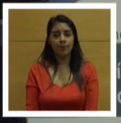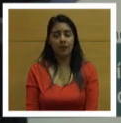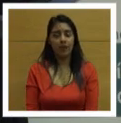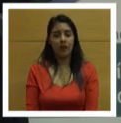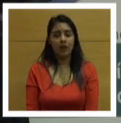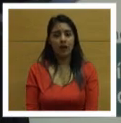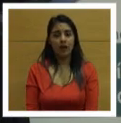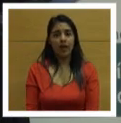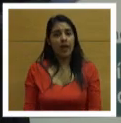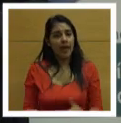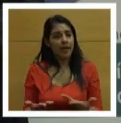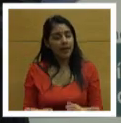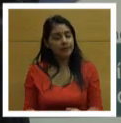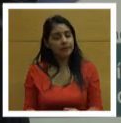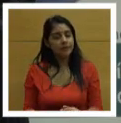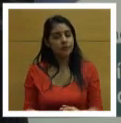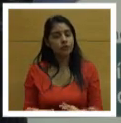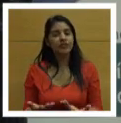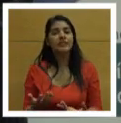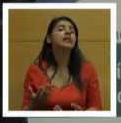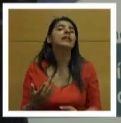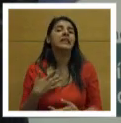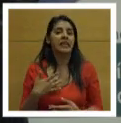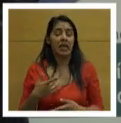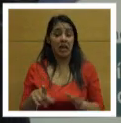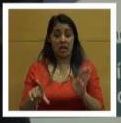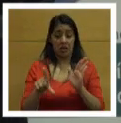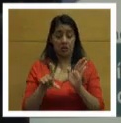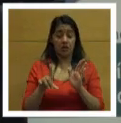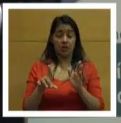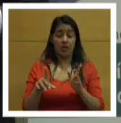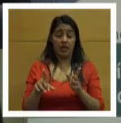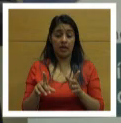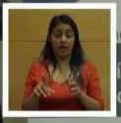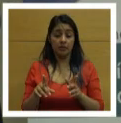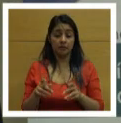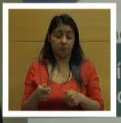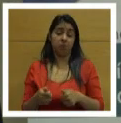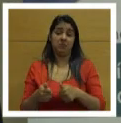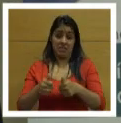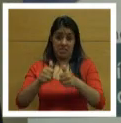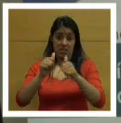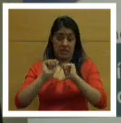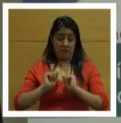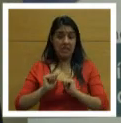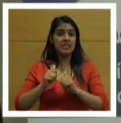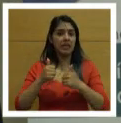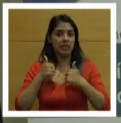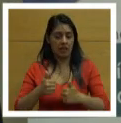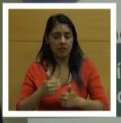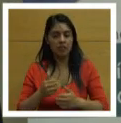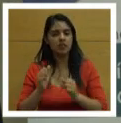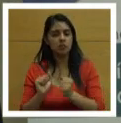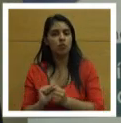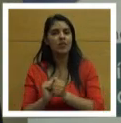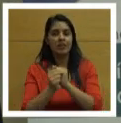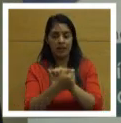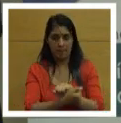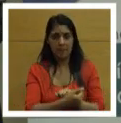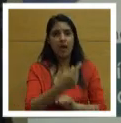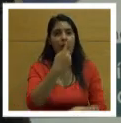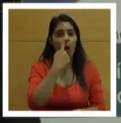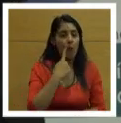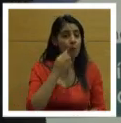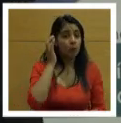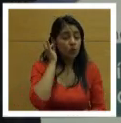¿Será entonces que la legítima defensa como causal de justificación es difícil trasladarla a un contexto de agresión hombre-mujer que perdure